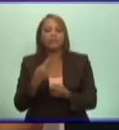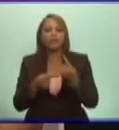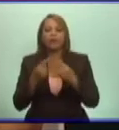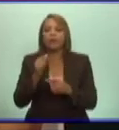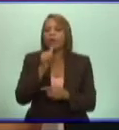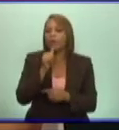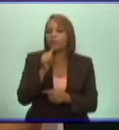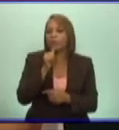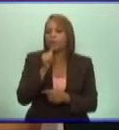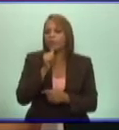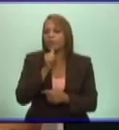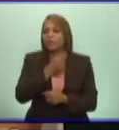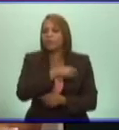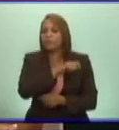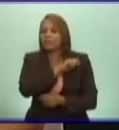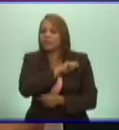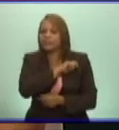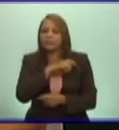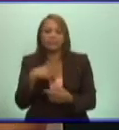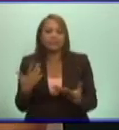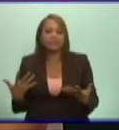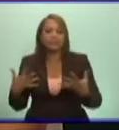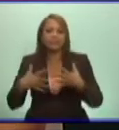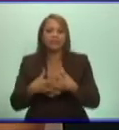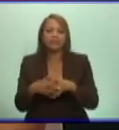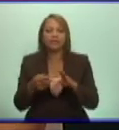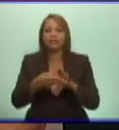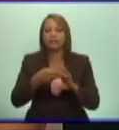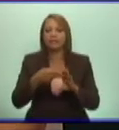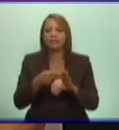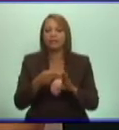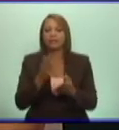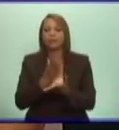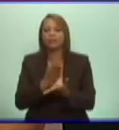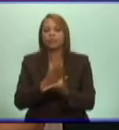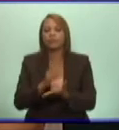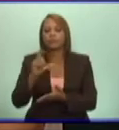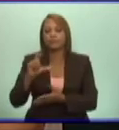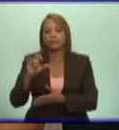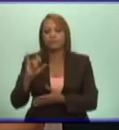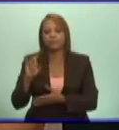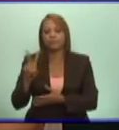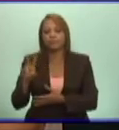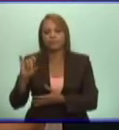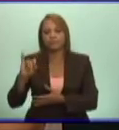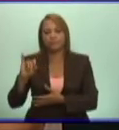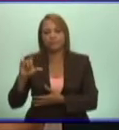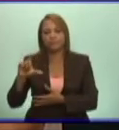que nos han llegado relacionadas con la asignatura de Educación Cívica. Ya. Educación Cívica